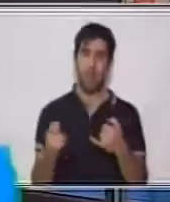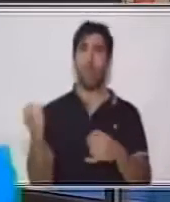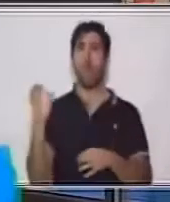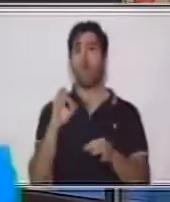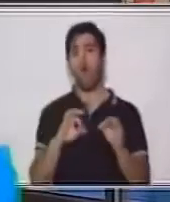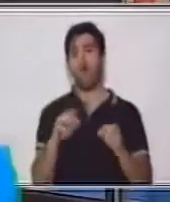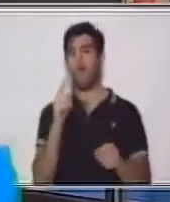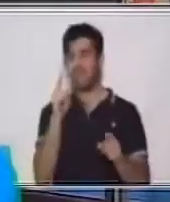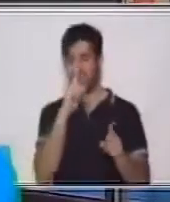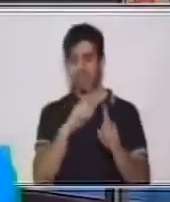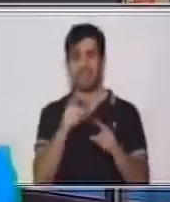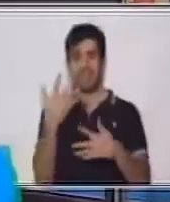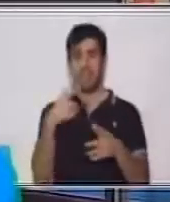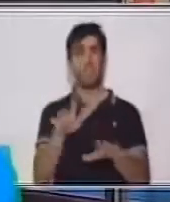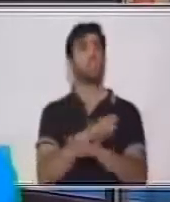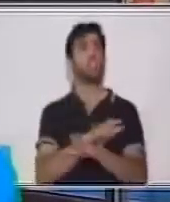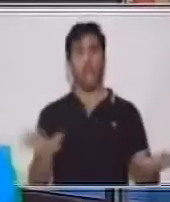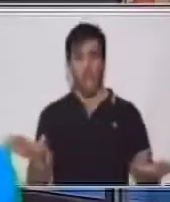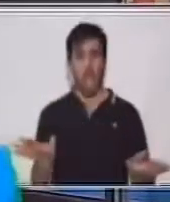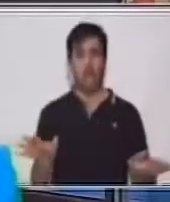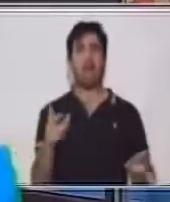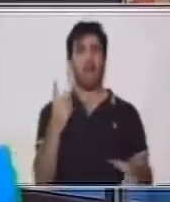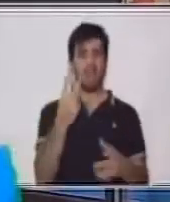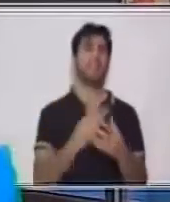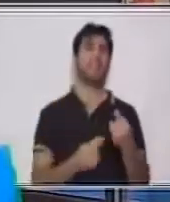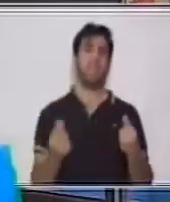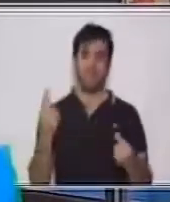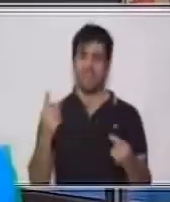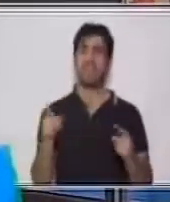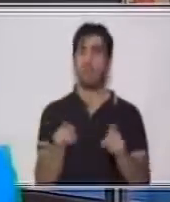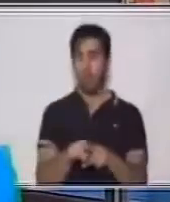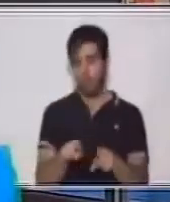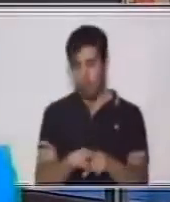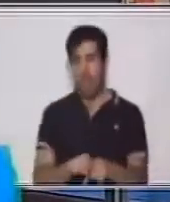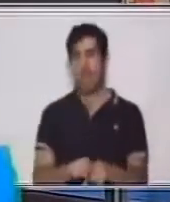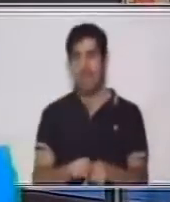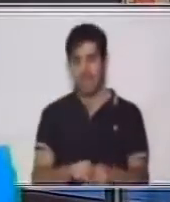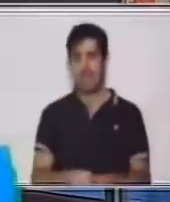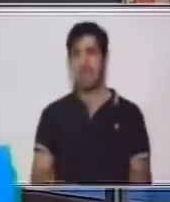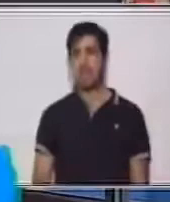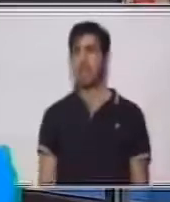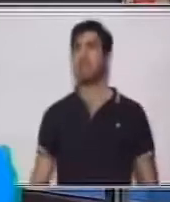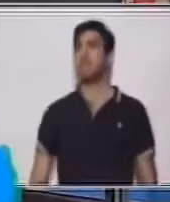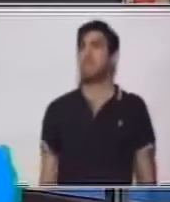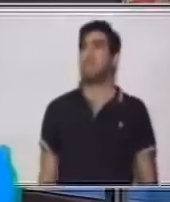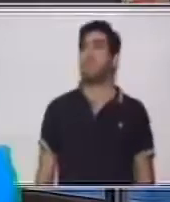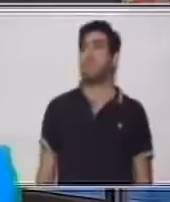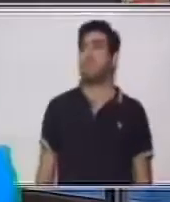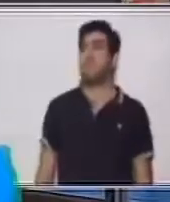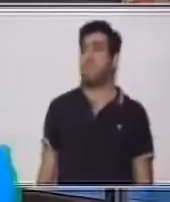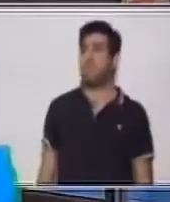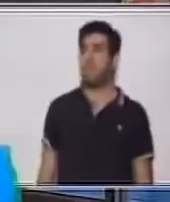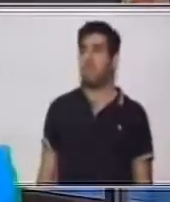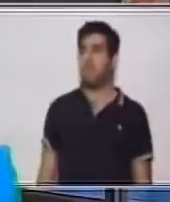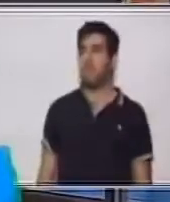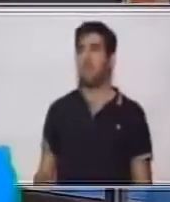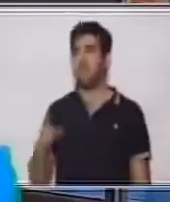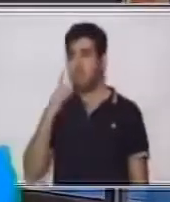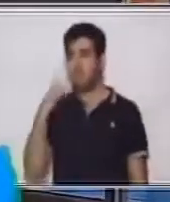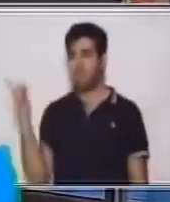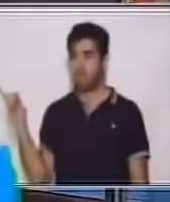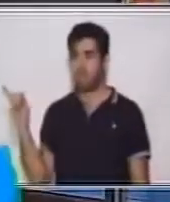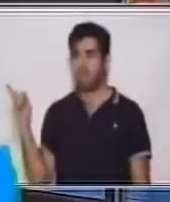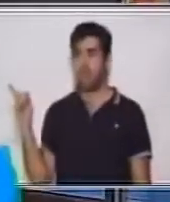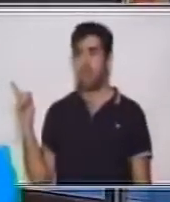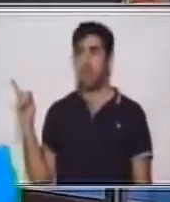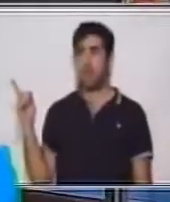o se pronuncie diferente. Muy bien, la vamos a pegar acá. Y también tenemos hacer